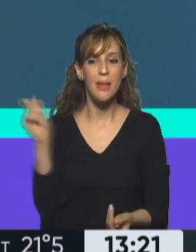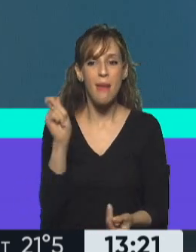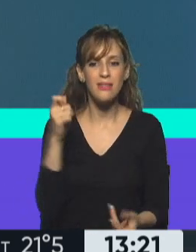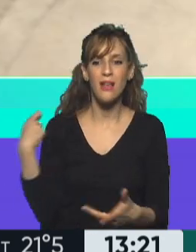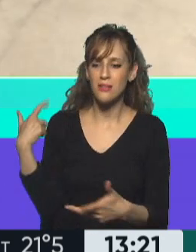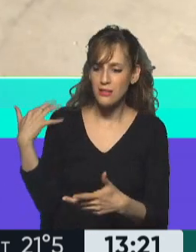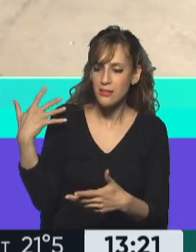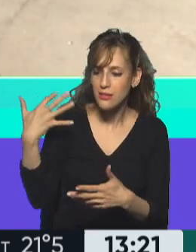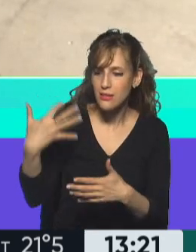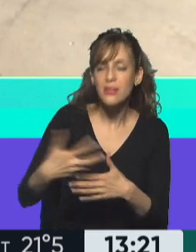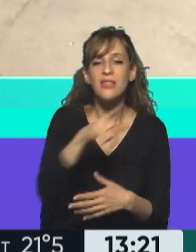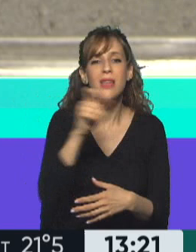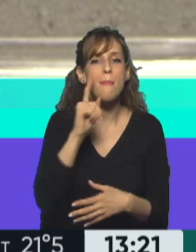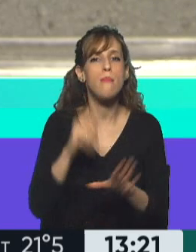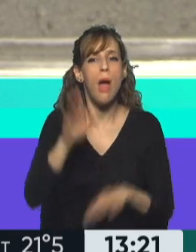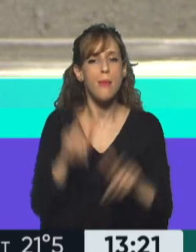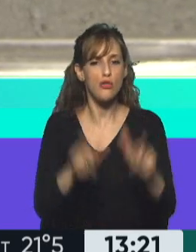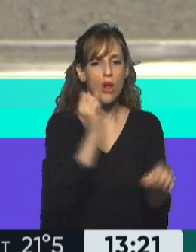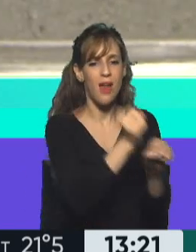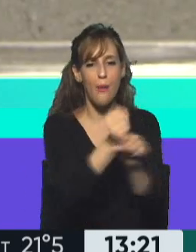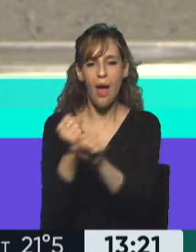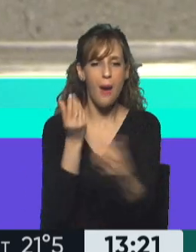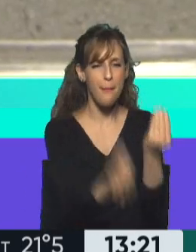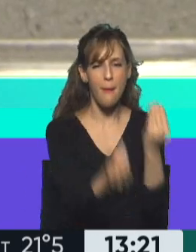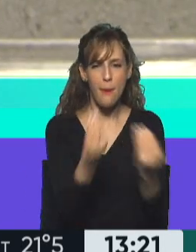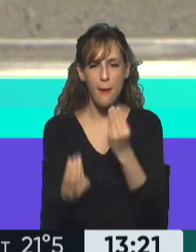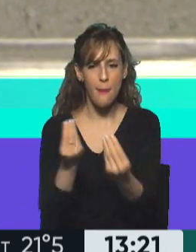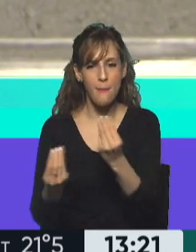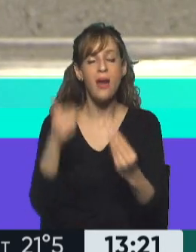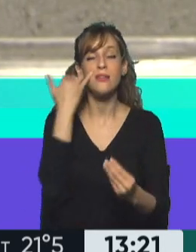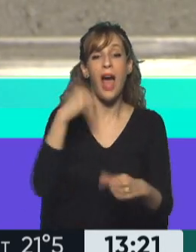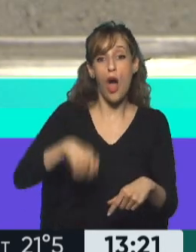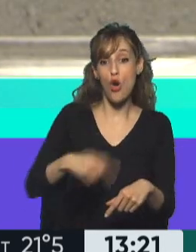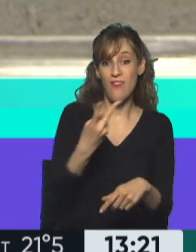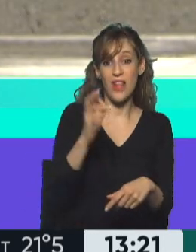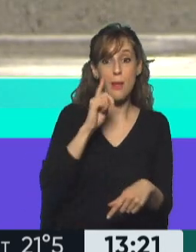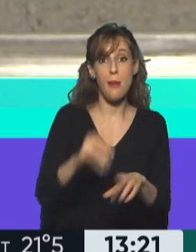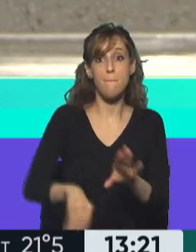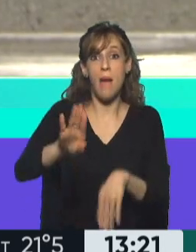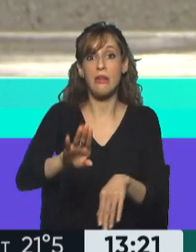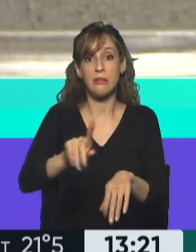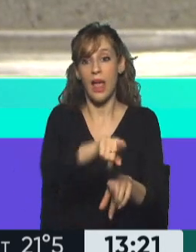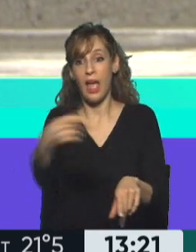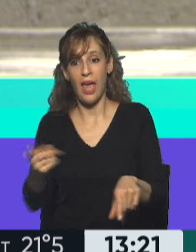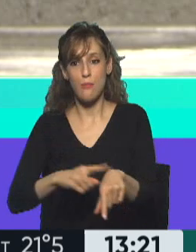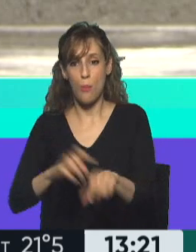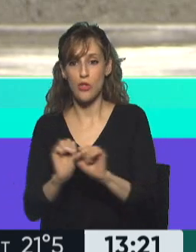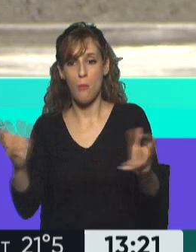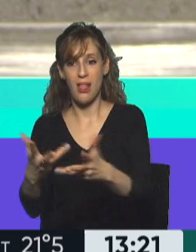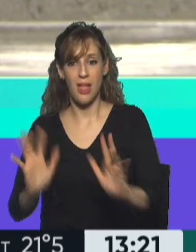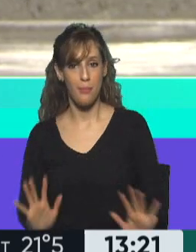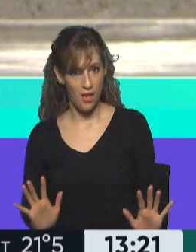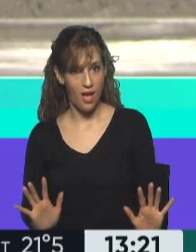empleo, con más de 100.000 empleos, con lo cual hoy ya estamos 20.000 por sobre la prepandemia, y estamos yendo en búsqueda de